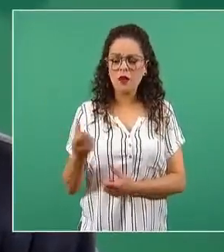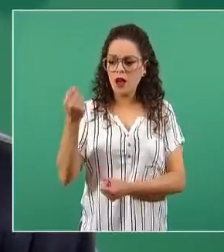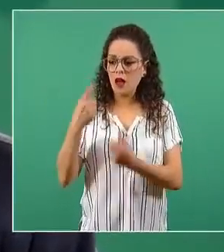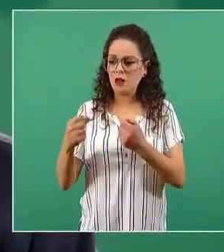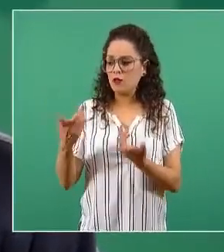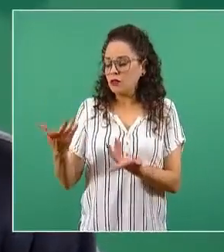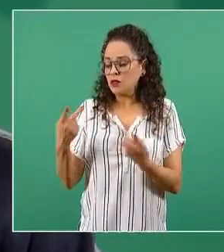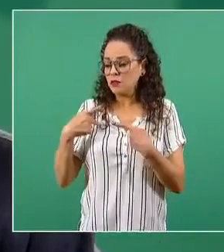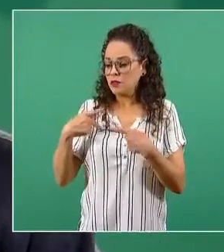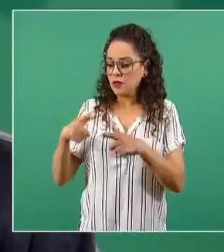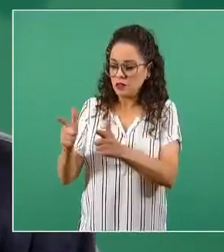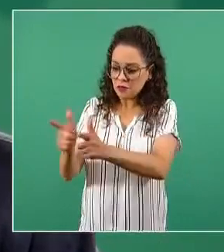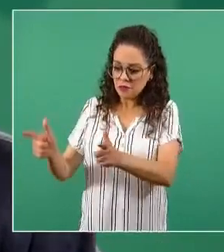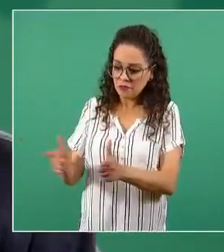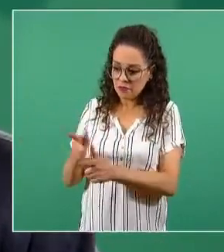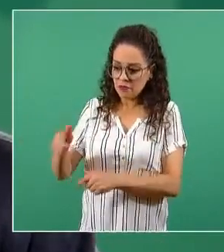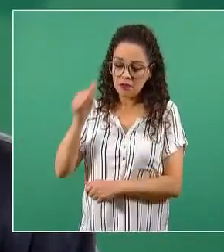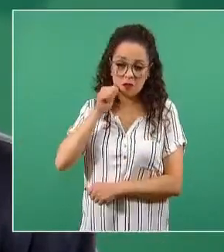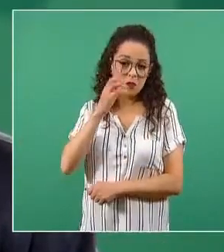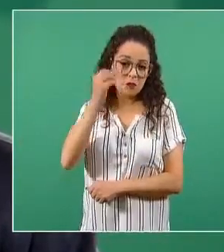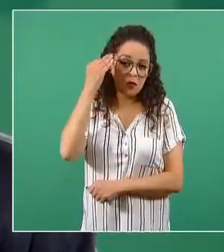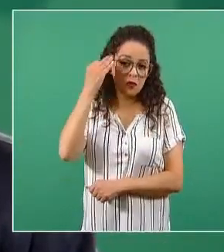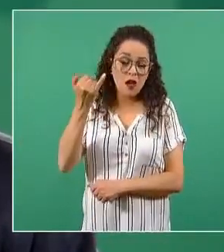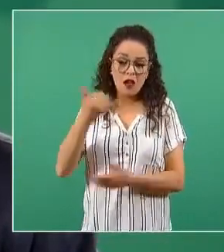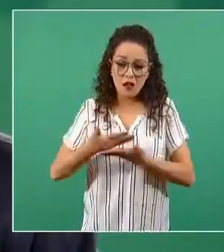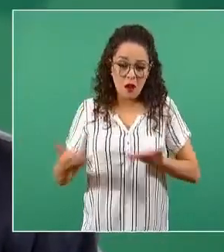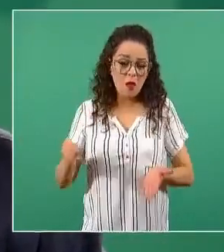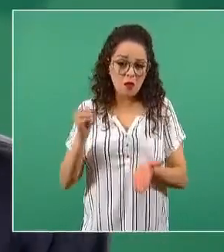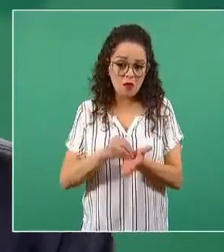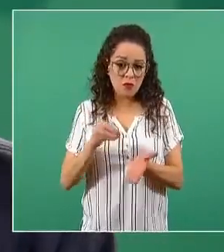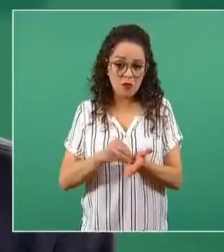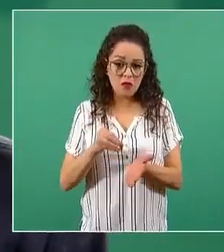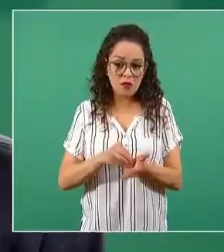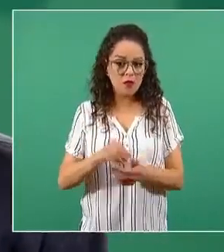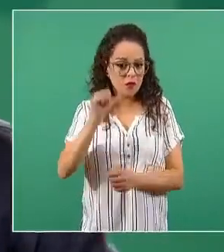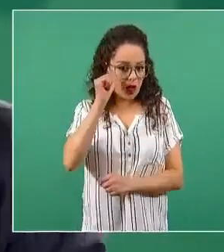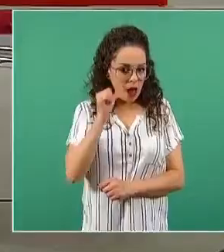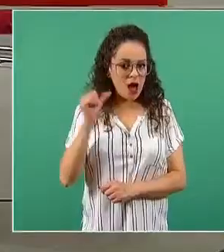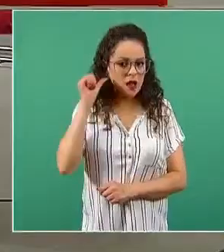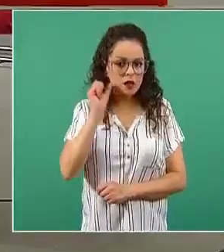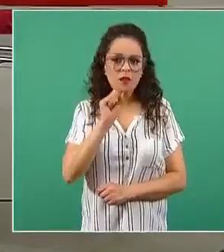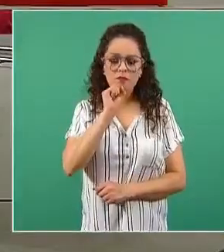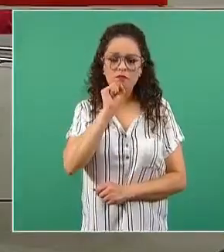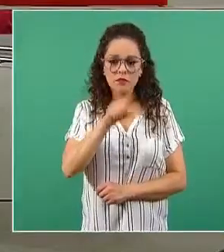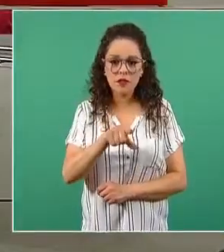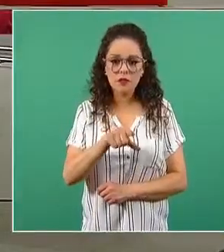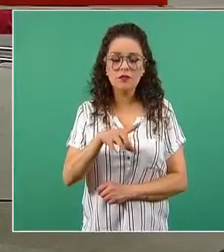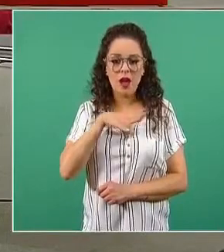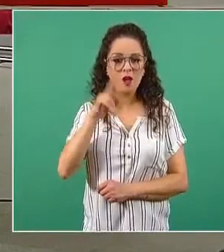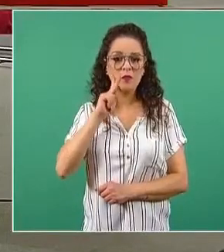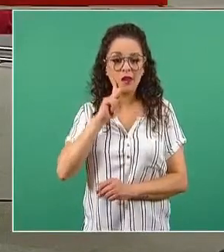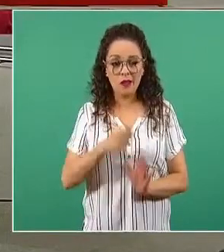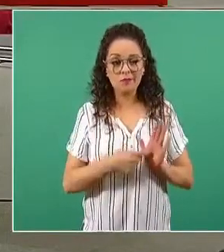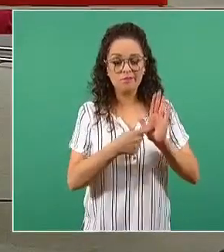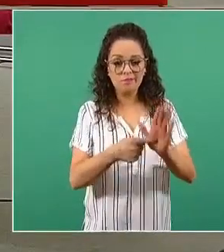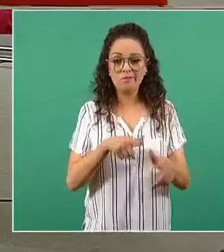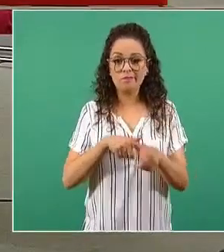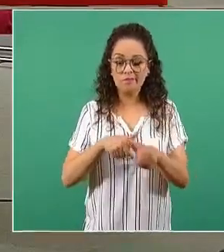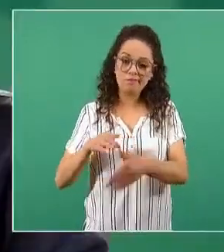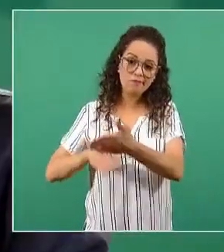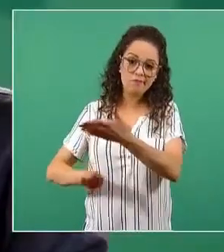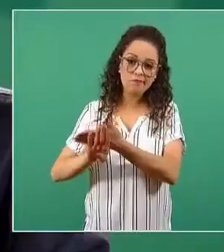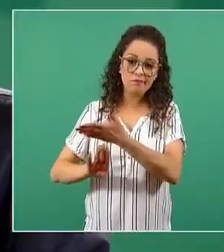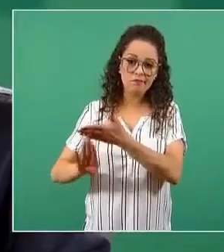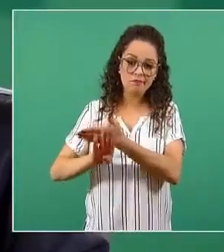interés que durante mucho tiempo, y yo creo que todavía, ayer teníamos también constatación de ello, han estado